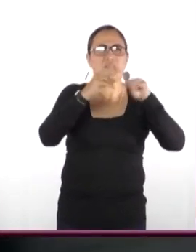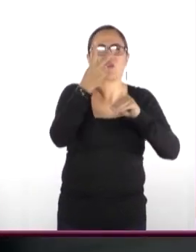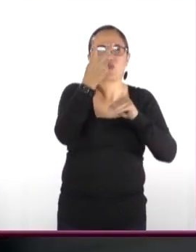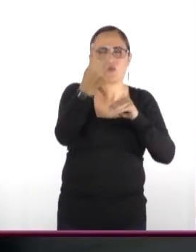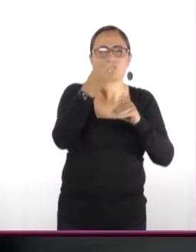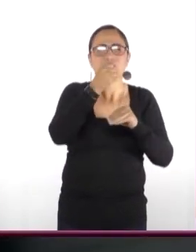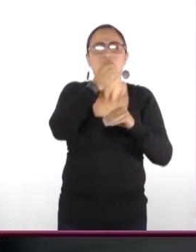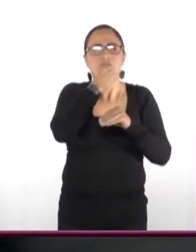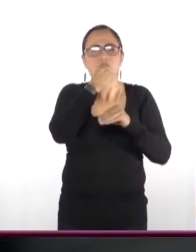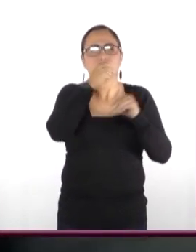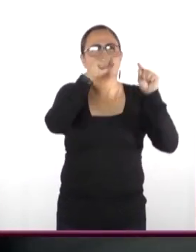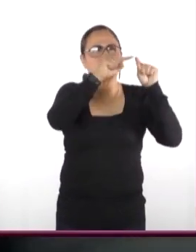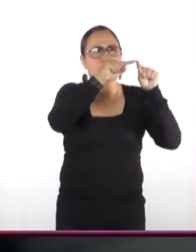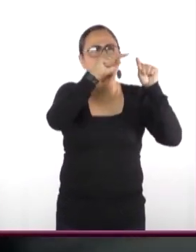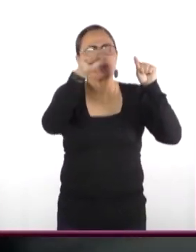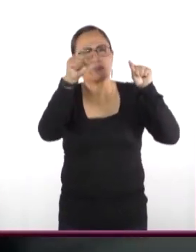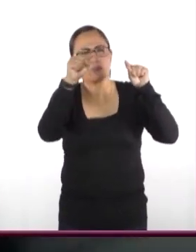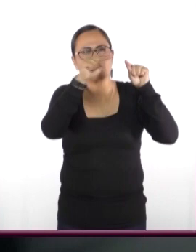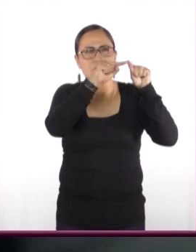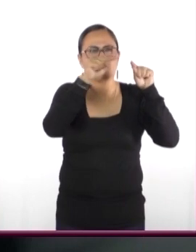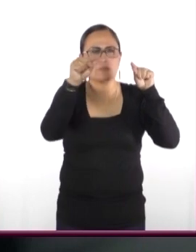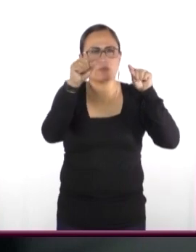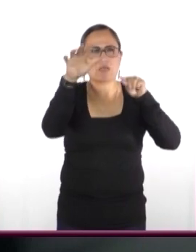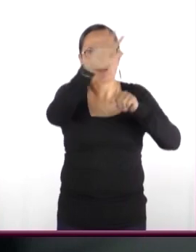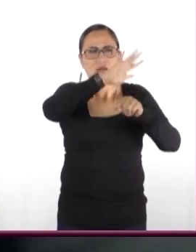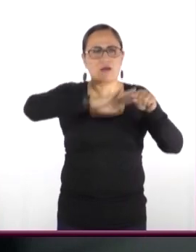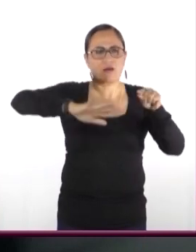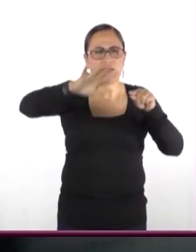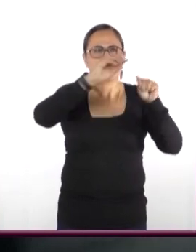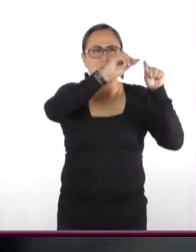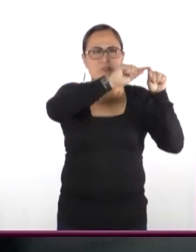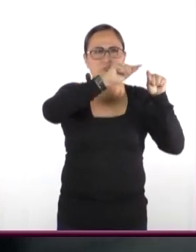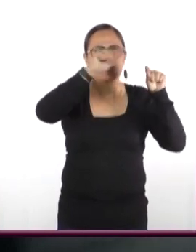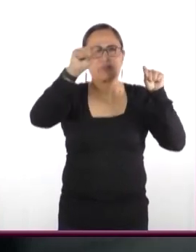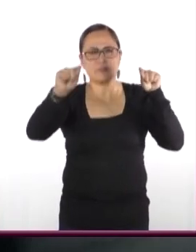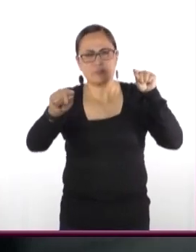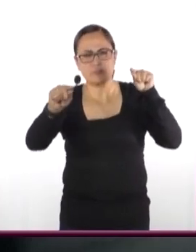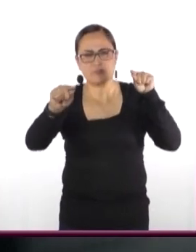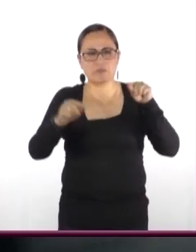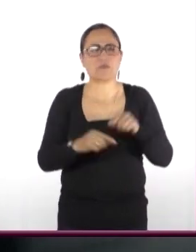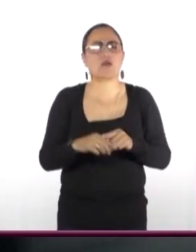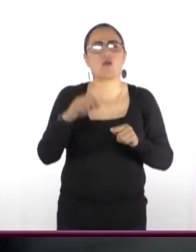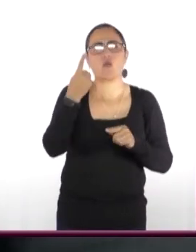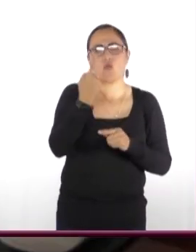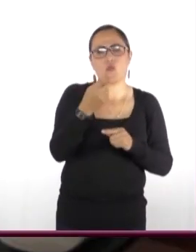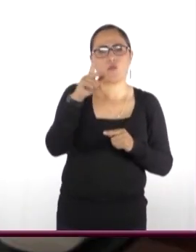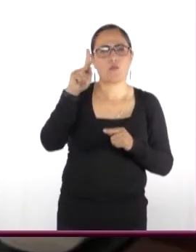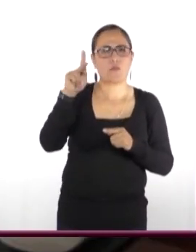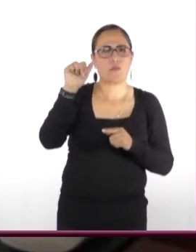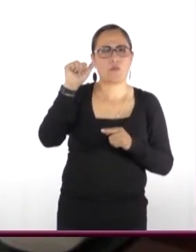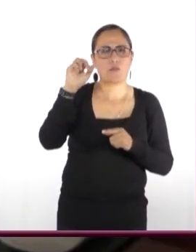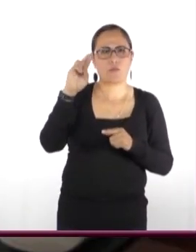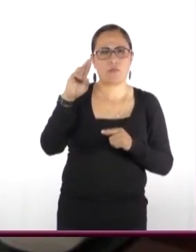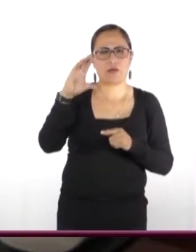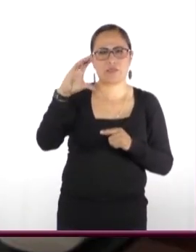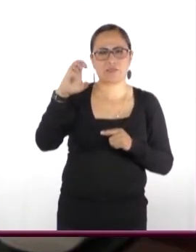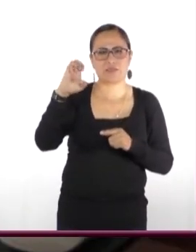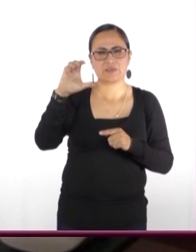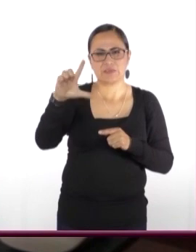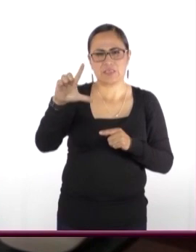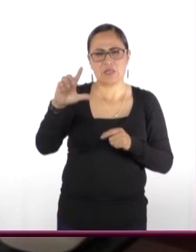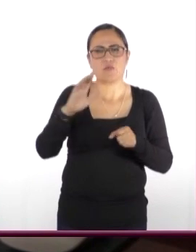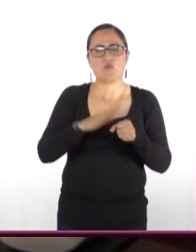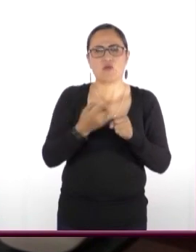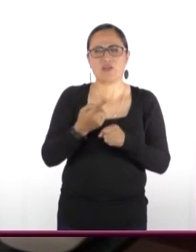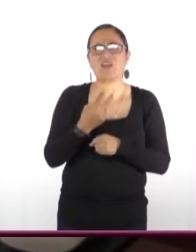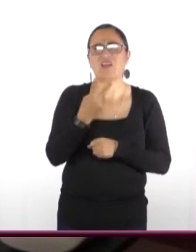realidad como 2 segundos de arco para hacer desde un lado de la órbita de la Tierra hasta el otro, entonces está un parsec. ¿Y por qué? ¿Por qué